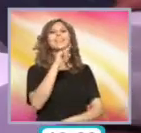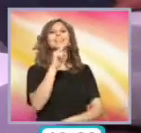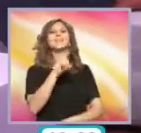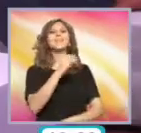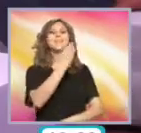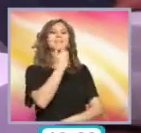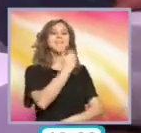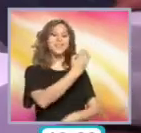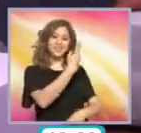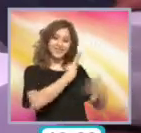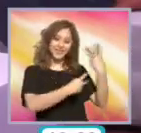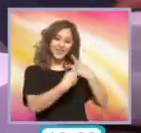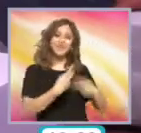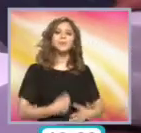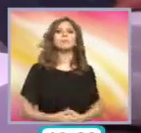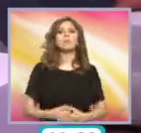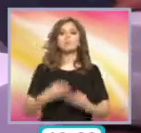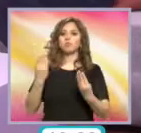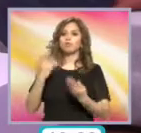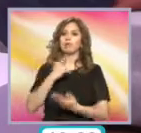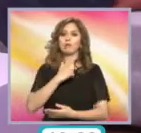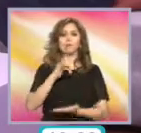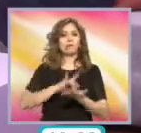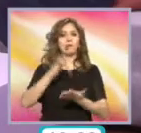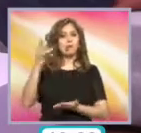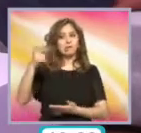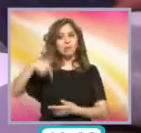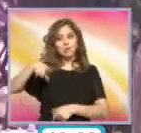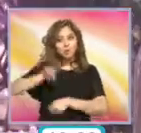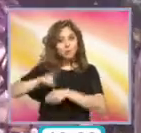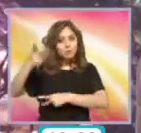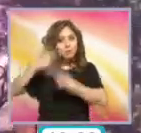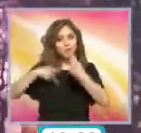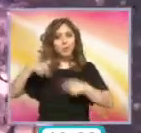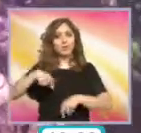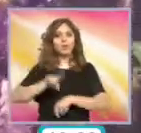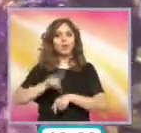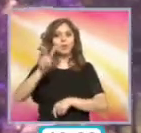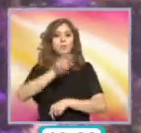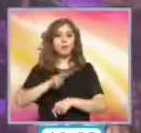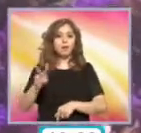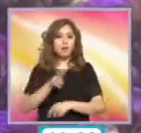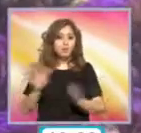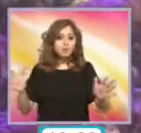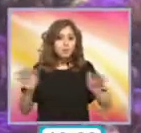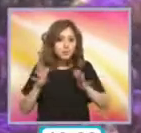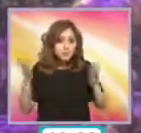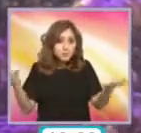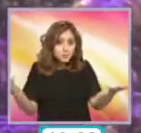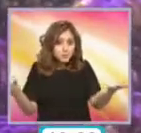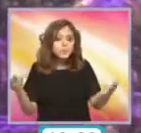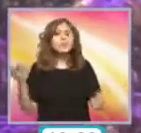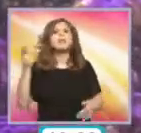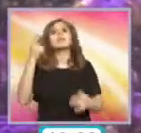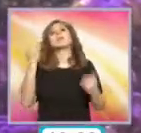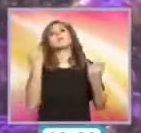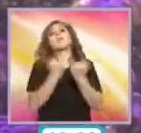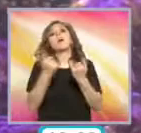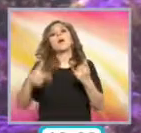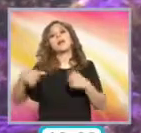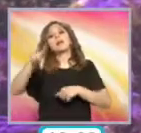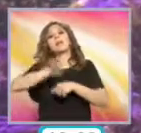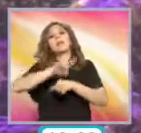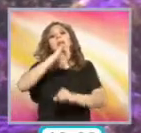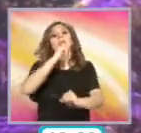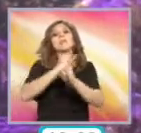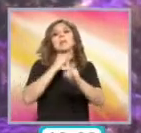verlas además. Pisu. Qué gusto verte un día que no sea viernes. Que no es viernes, claro, pero es que estamos justamente en pleno festejo del Internet y